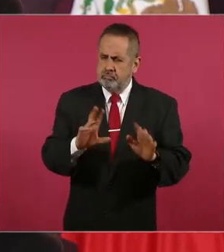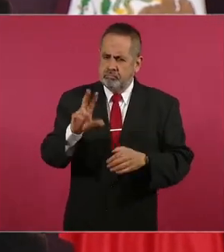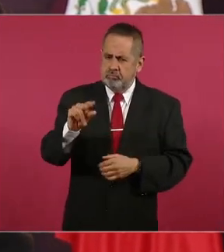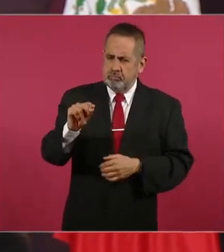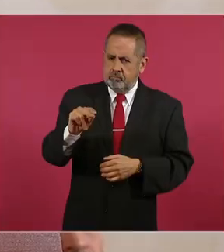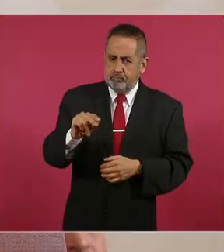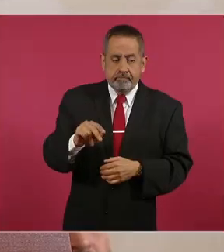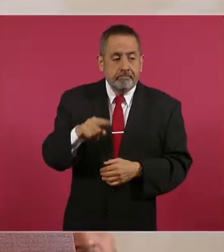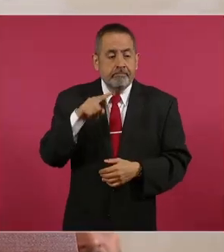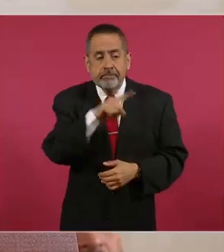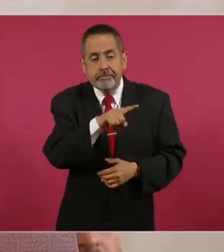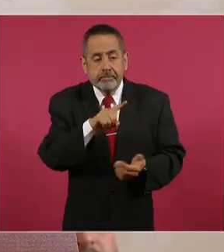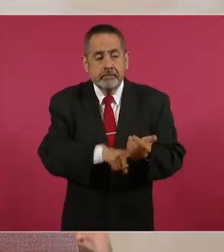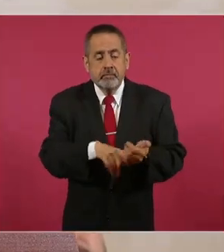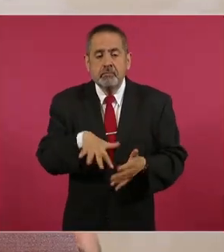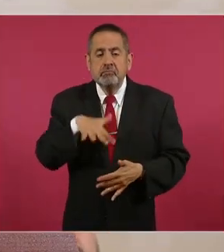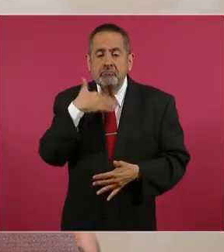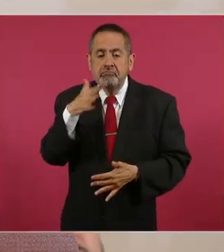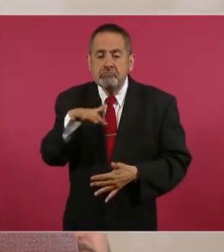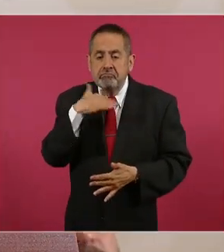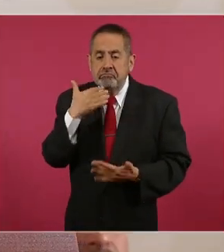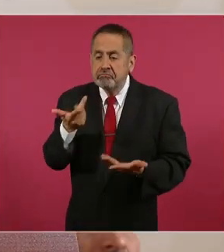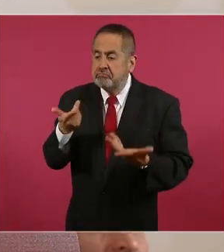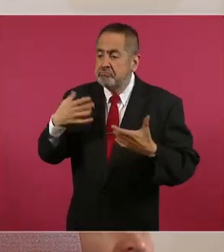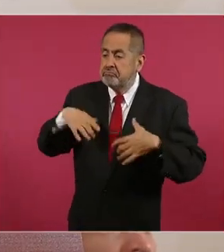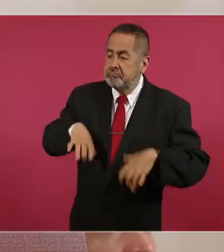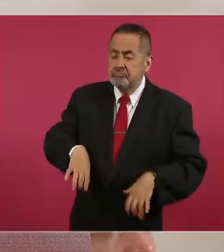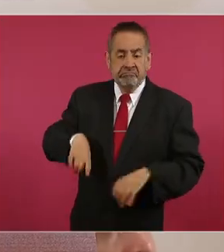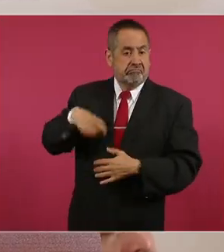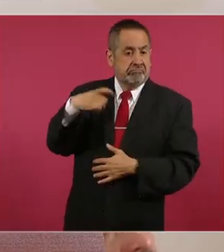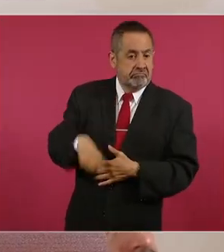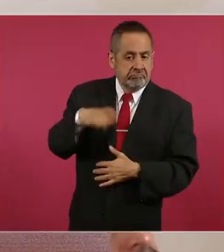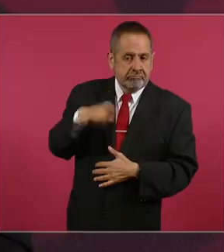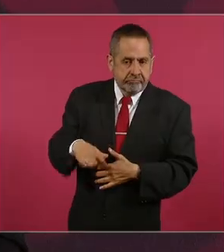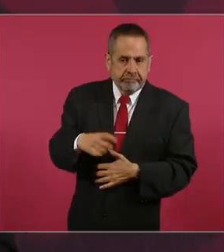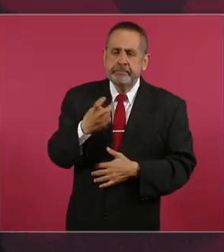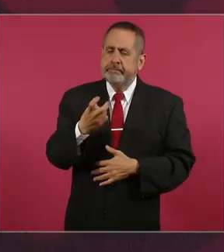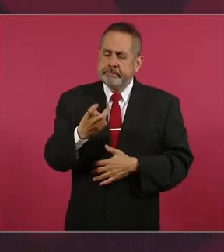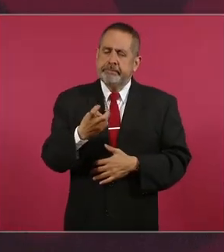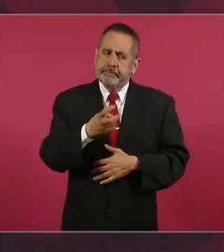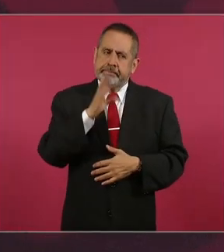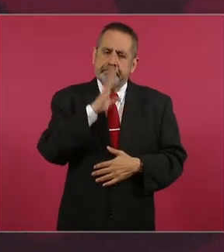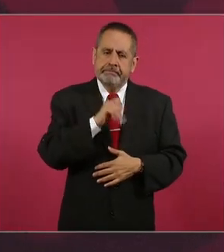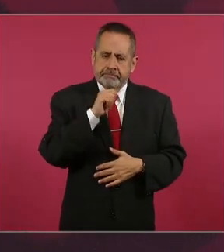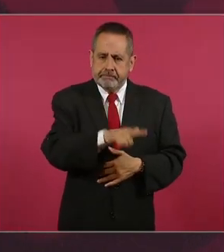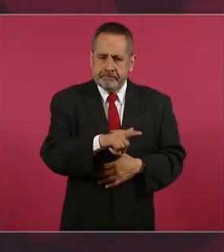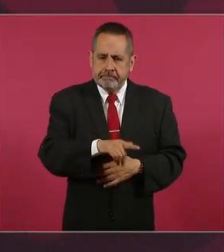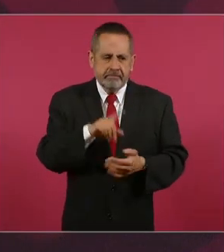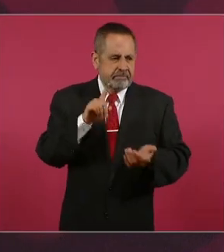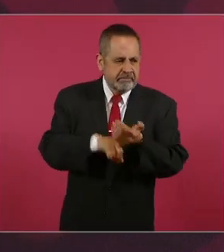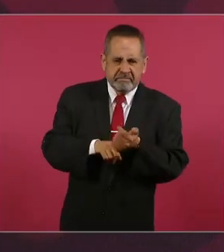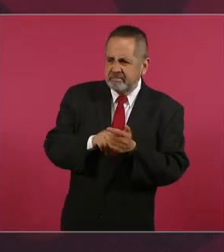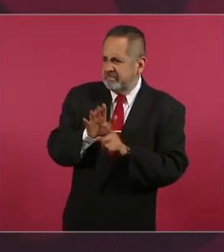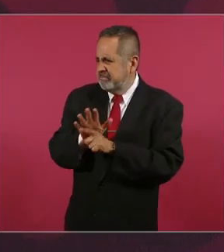Estoy en contra de la corrupción. El que de la noche a la mañana o de esa manera, gangsteril,